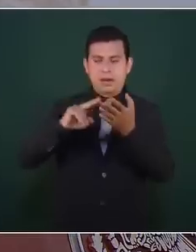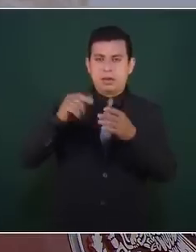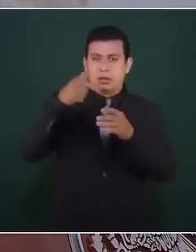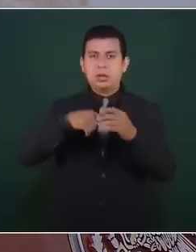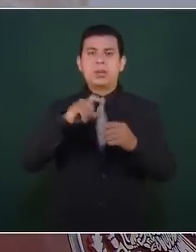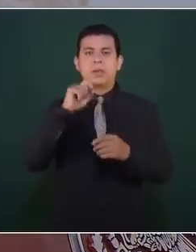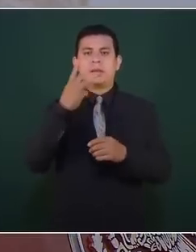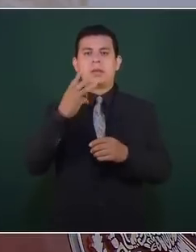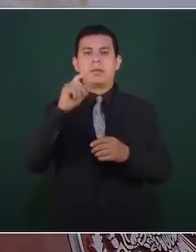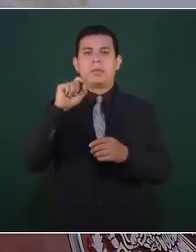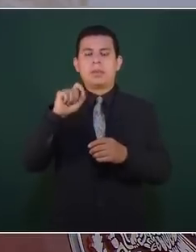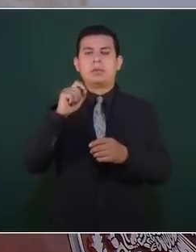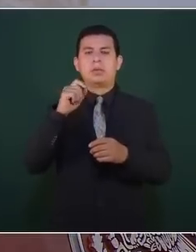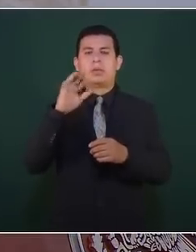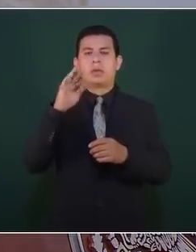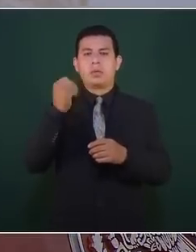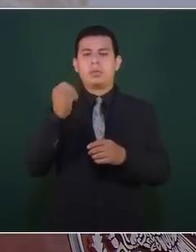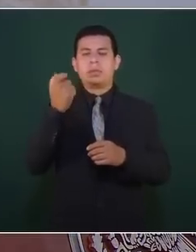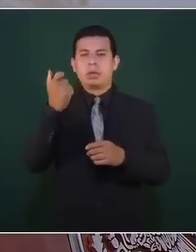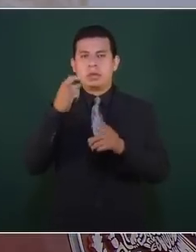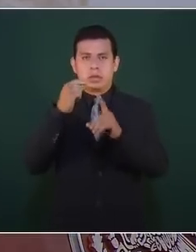20 pesos con 49 centavos por litro, la premium